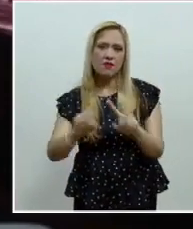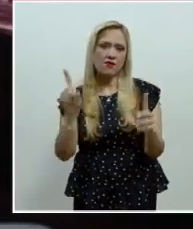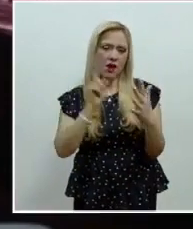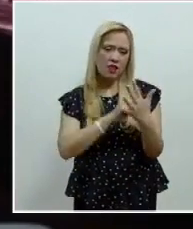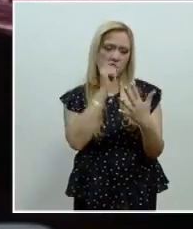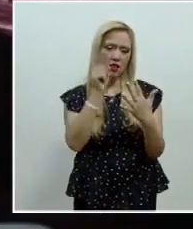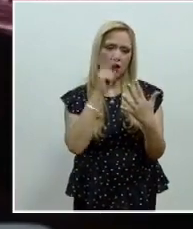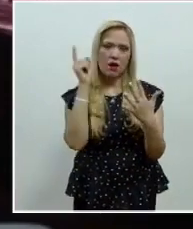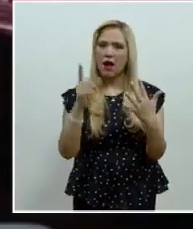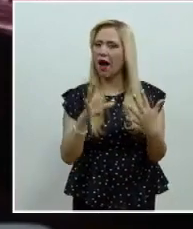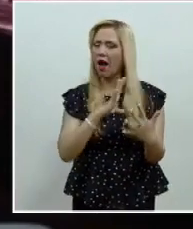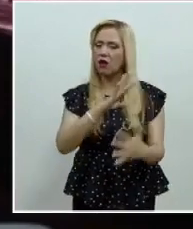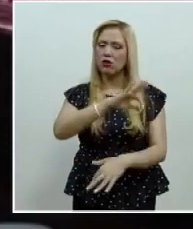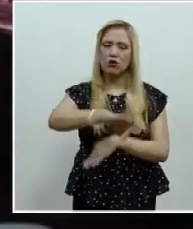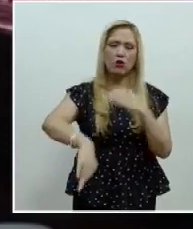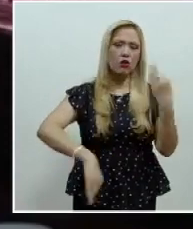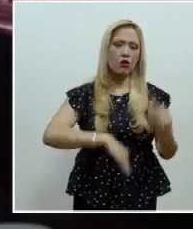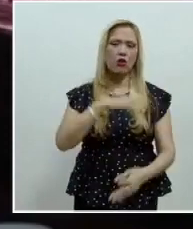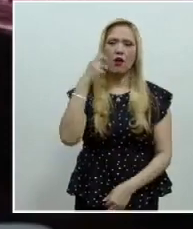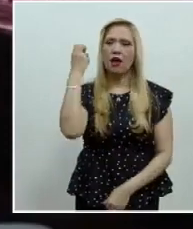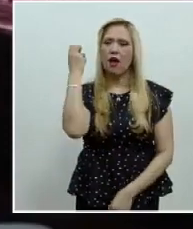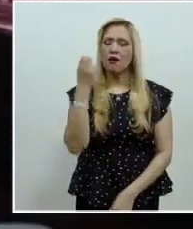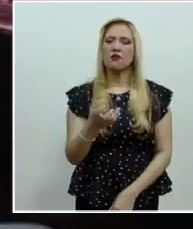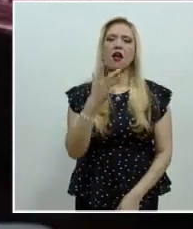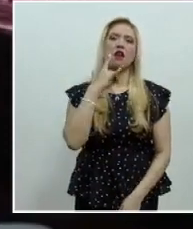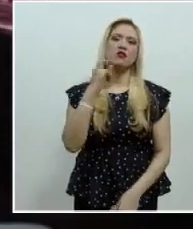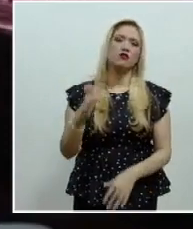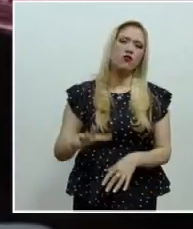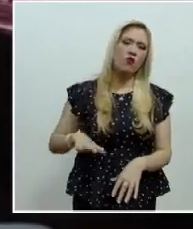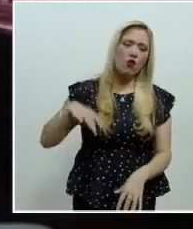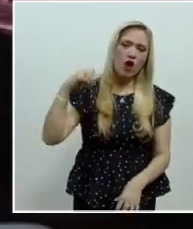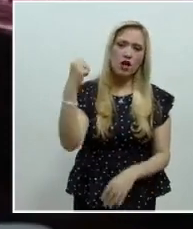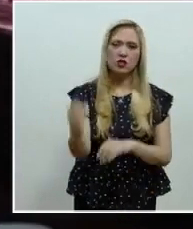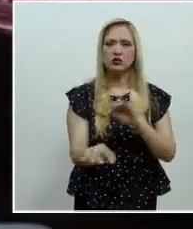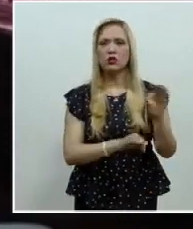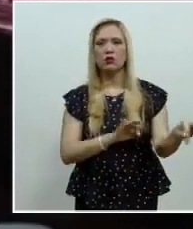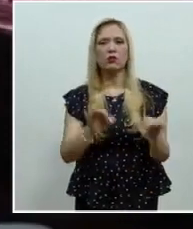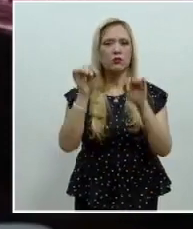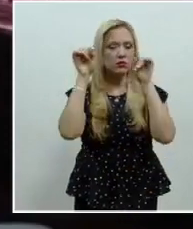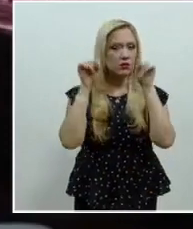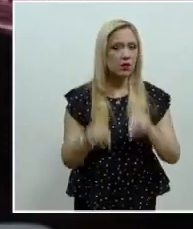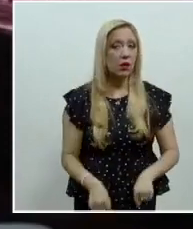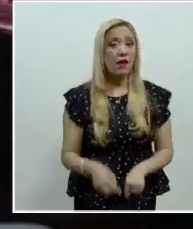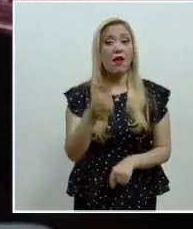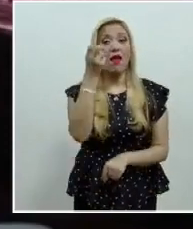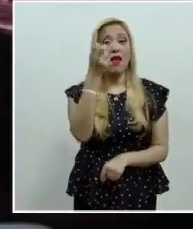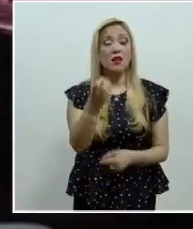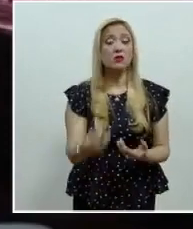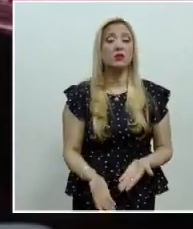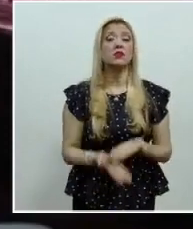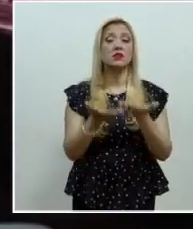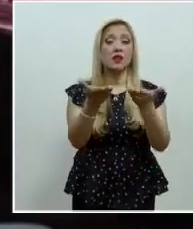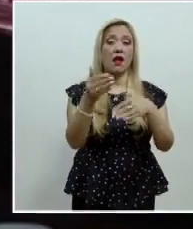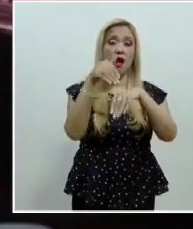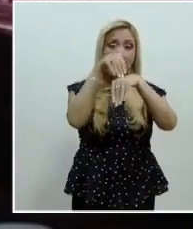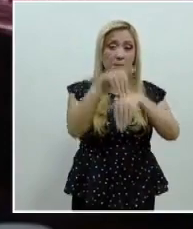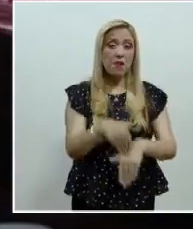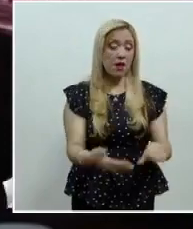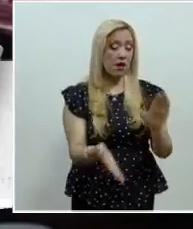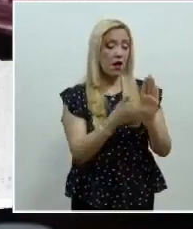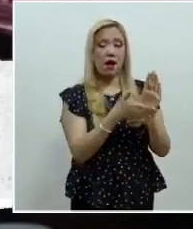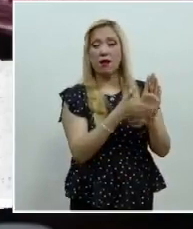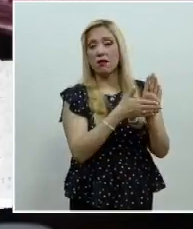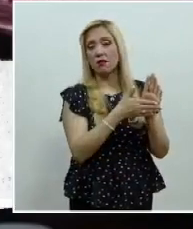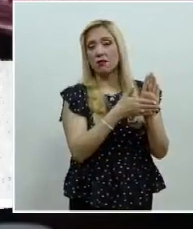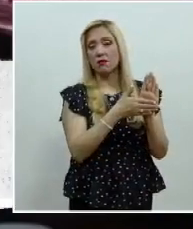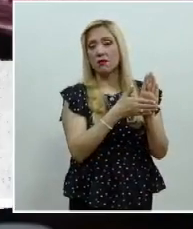diferente. Ese es el gran esfuerzo que estamos haciendo, y eso es aplicar y no